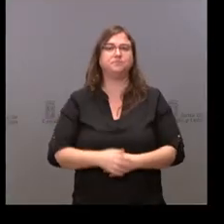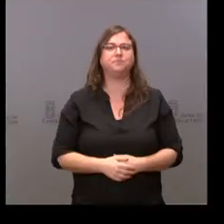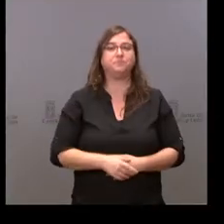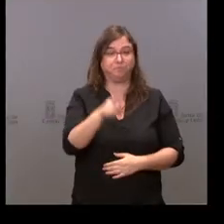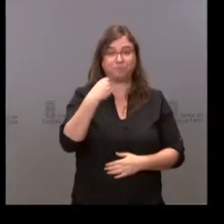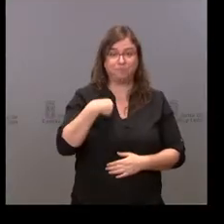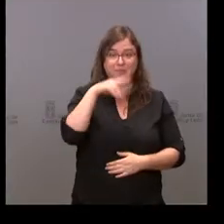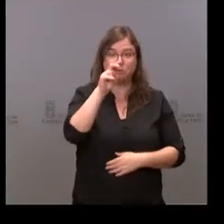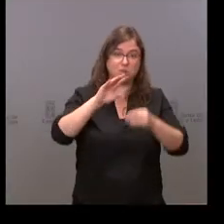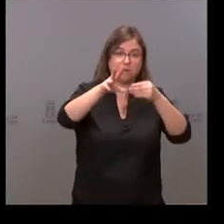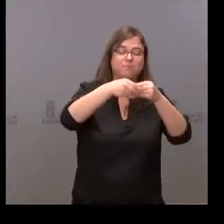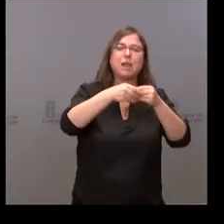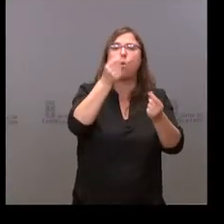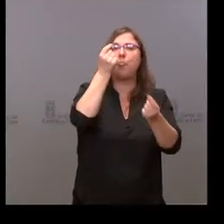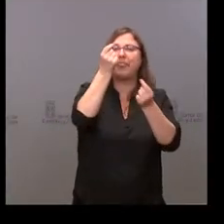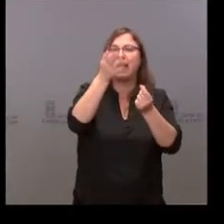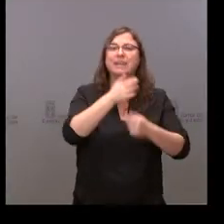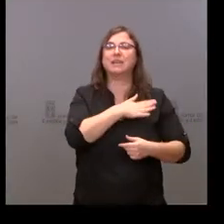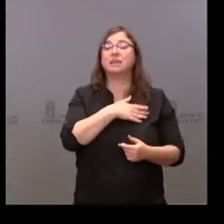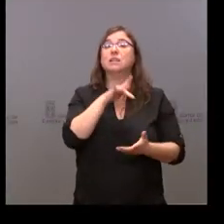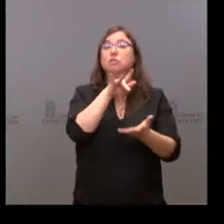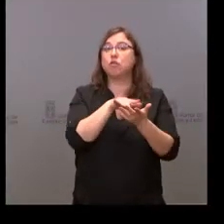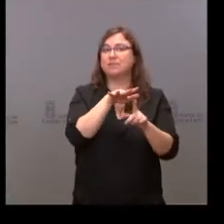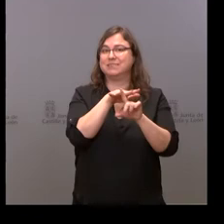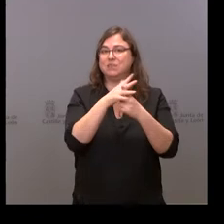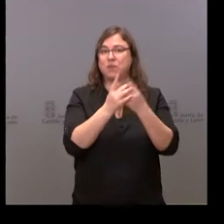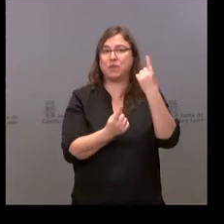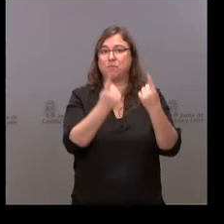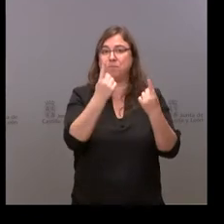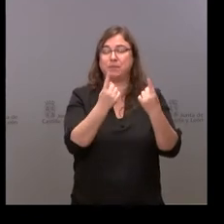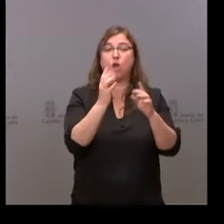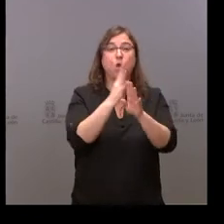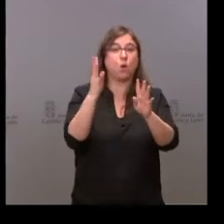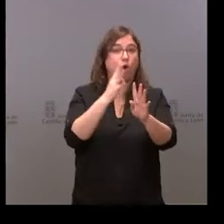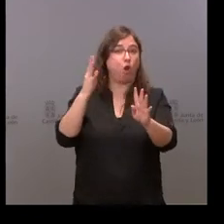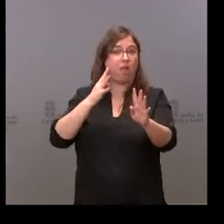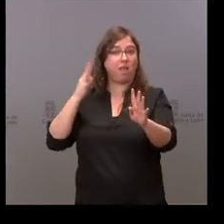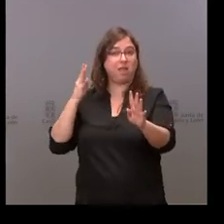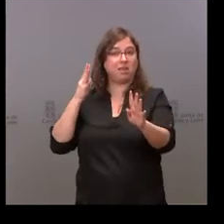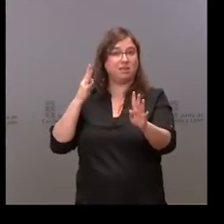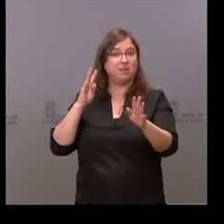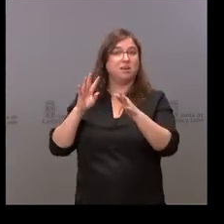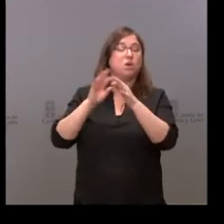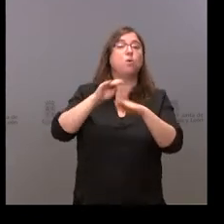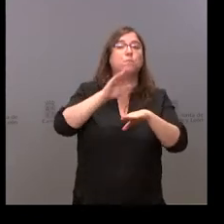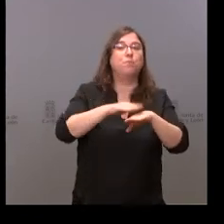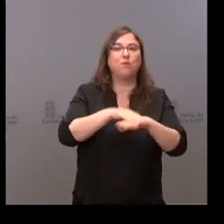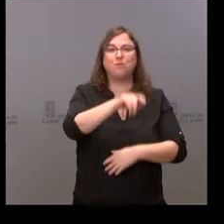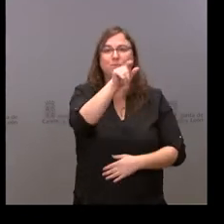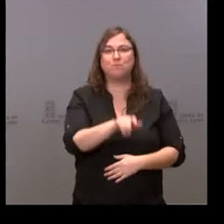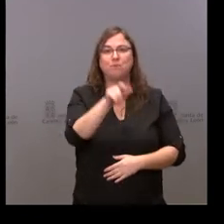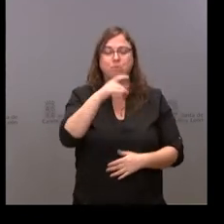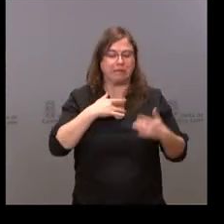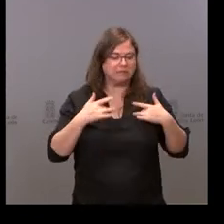esto mismo y con y sobre un detalle se ha dado la circunstancia de que muchas de las cosas que se producían tenían que ver con que había gente que no tenía